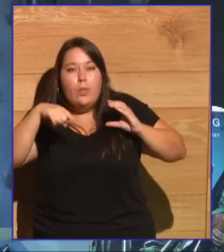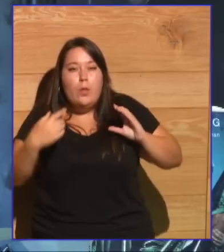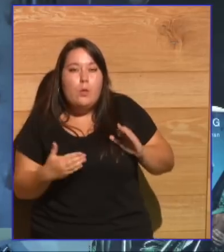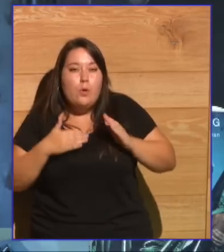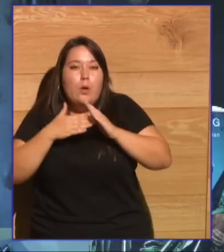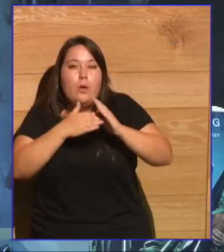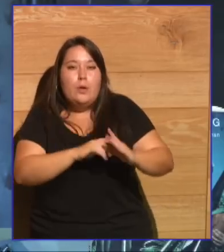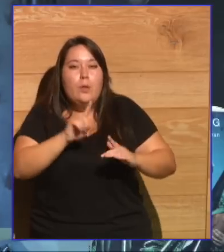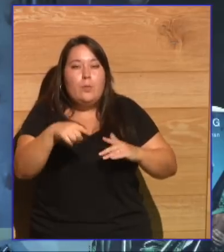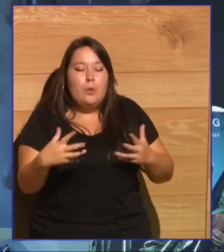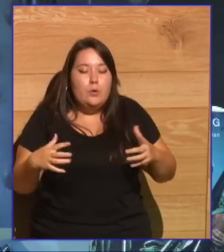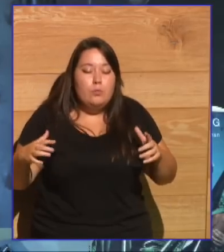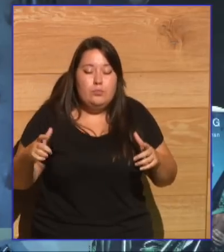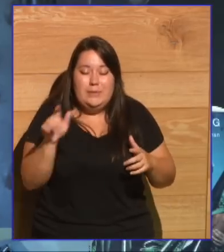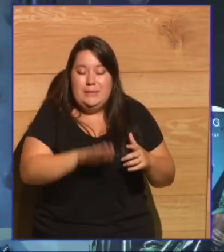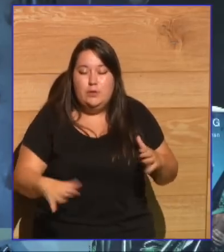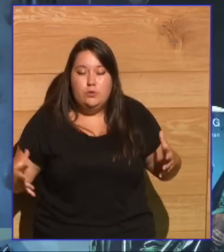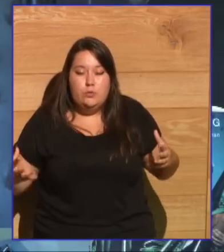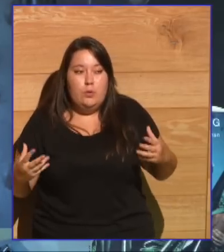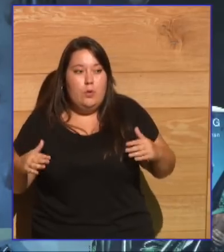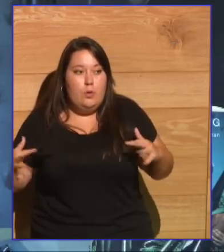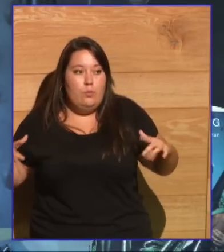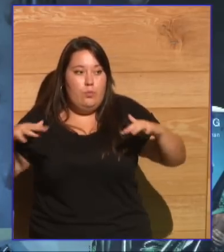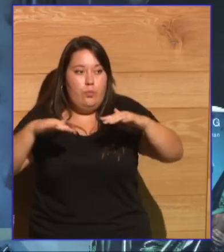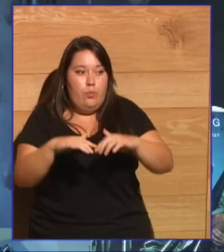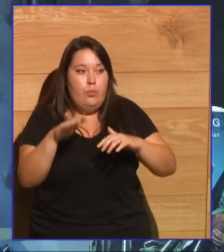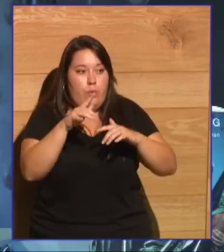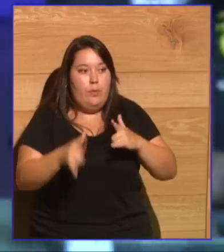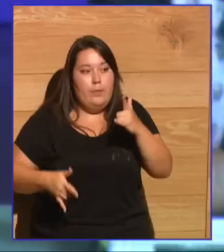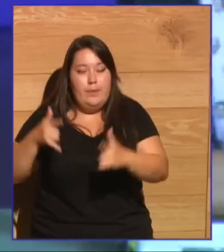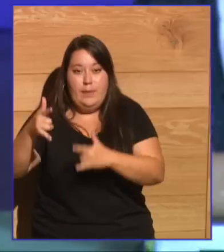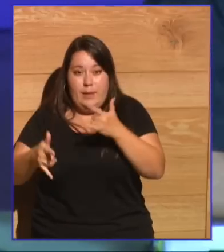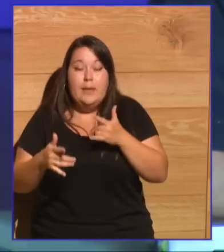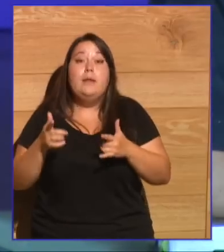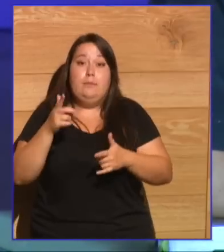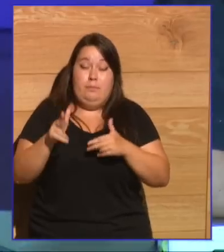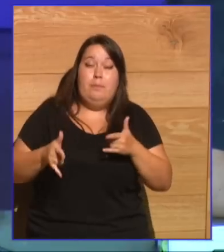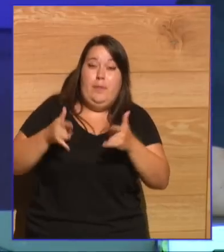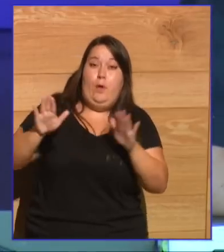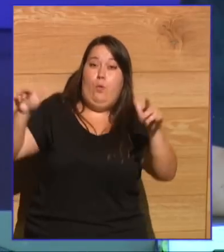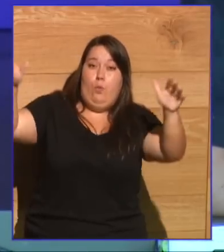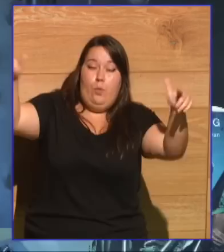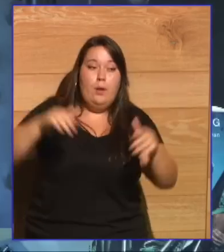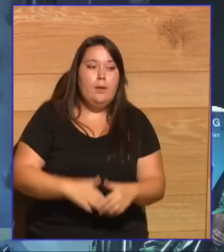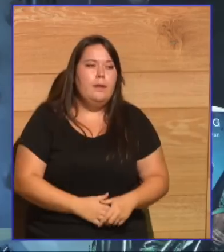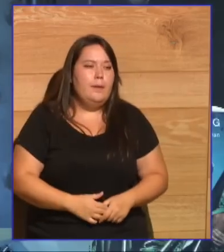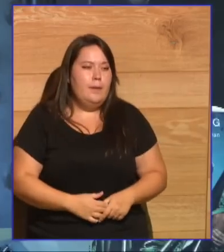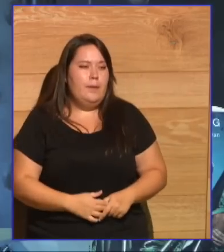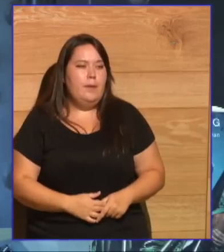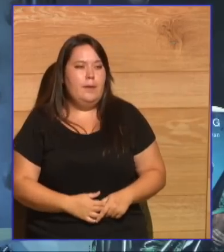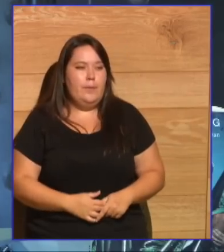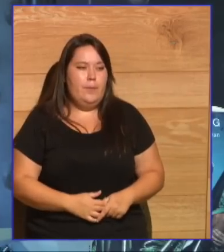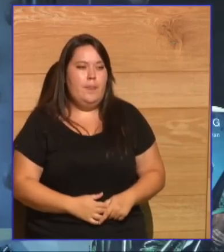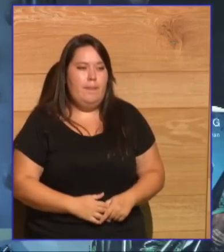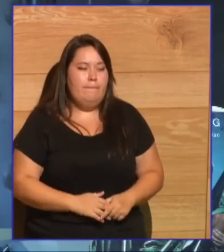reúne con los niños en bicicleta y empiezan a remontar eso de volar a volar a reventar esos